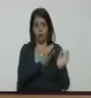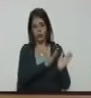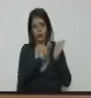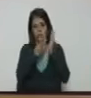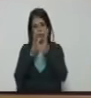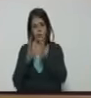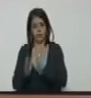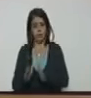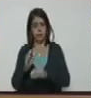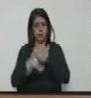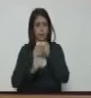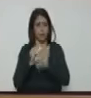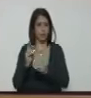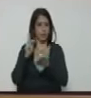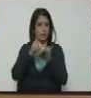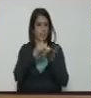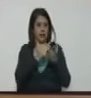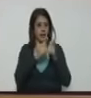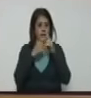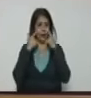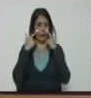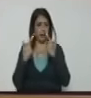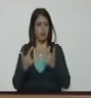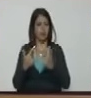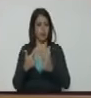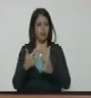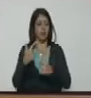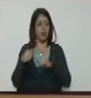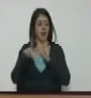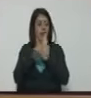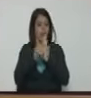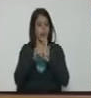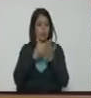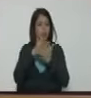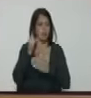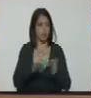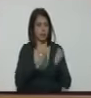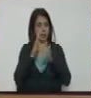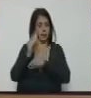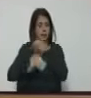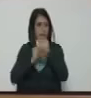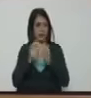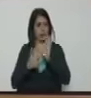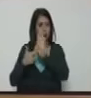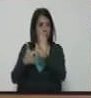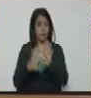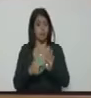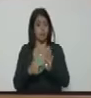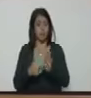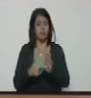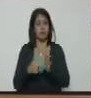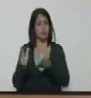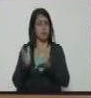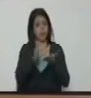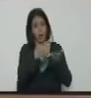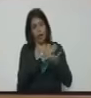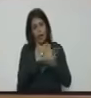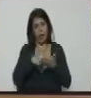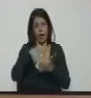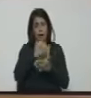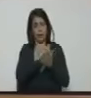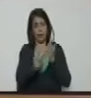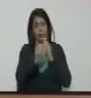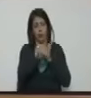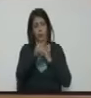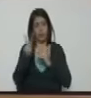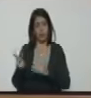diferimiento del de la discusión del proyecto de ley a partir del artículo señalado, es decir, la supresión del artículo 22